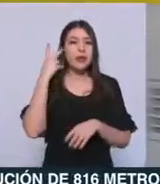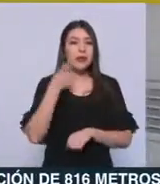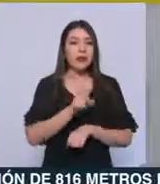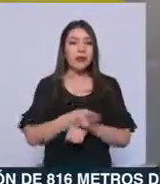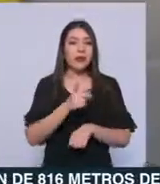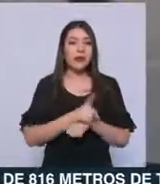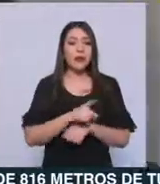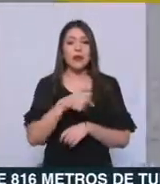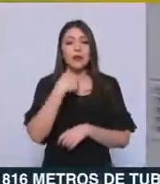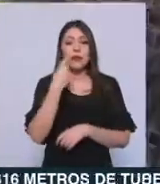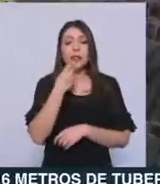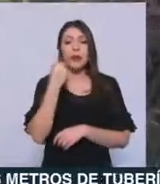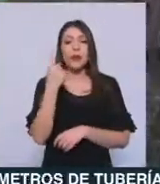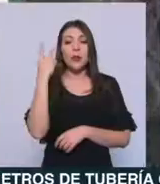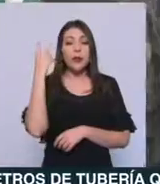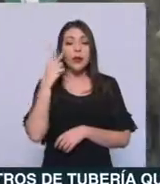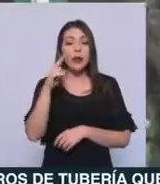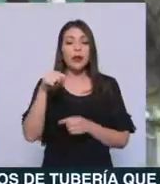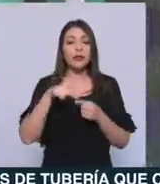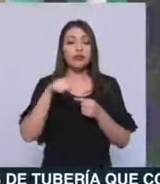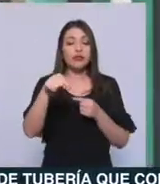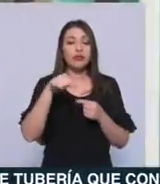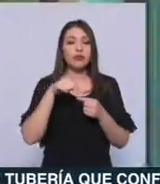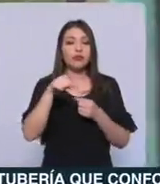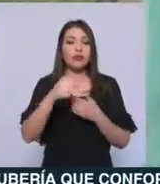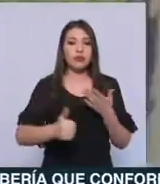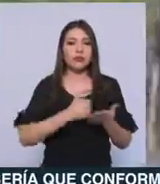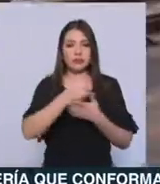100 viajes en el transporte público en la Ciudad de México.